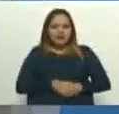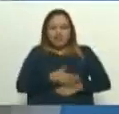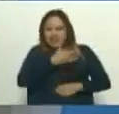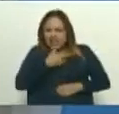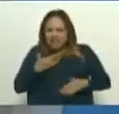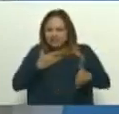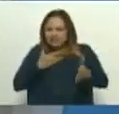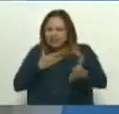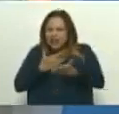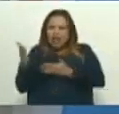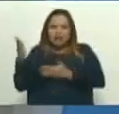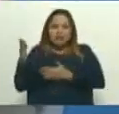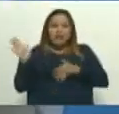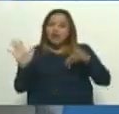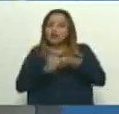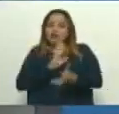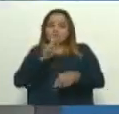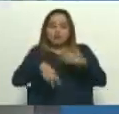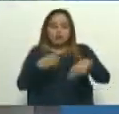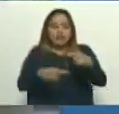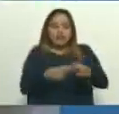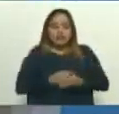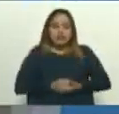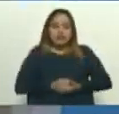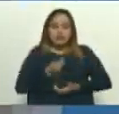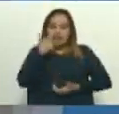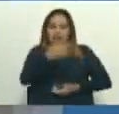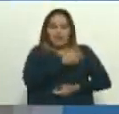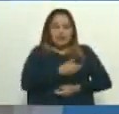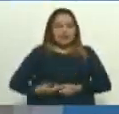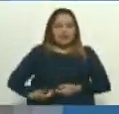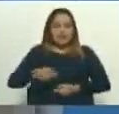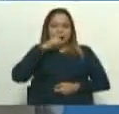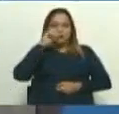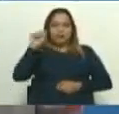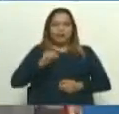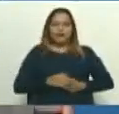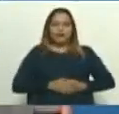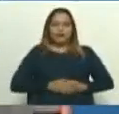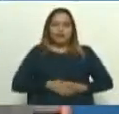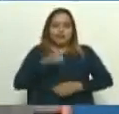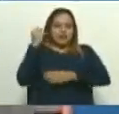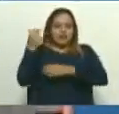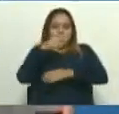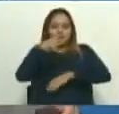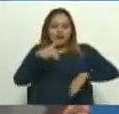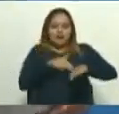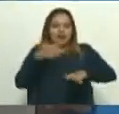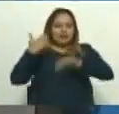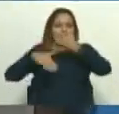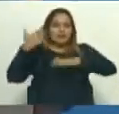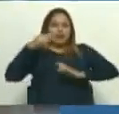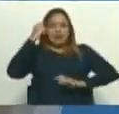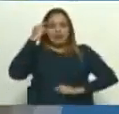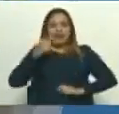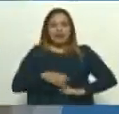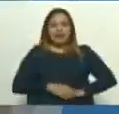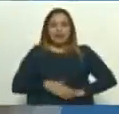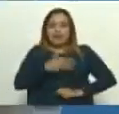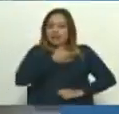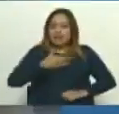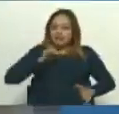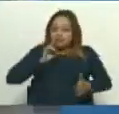sacarnos de ese proceso, como lo dijo el presidente Nicolás Maduro en la Asamblea Nacional en días recientes, quieren